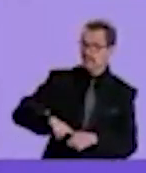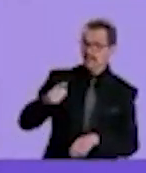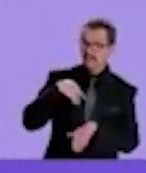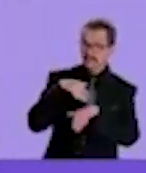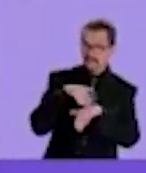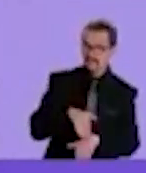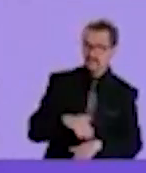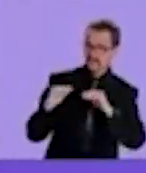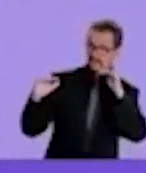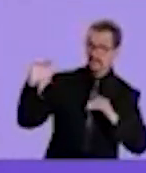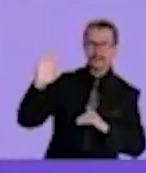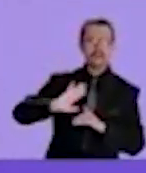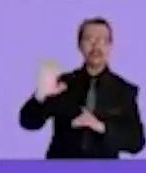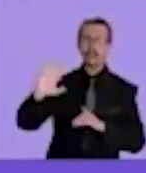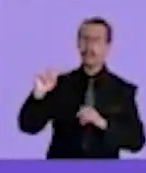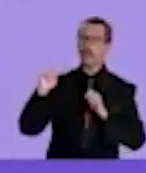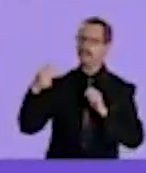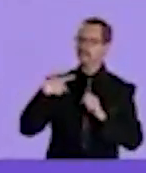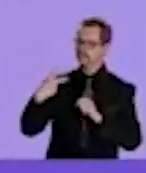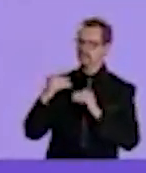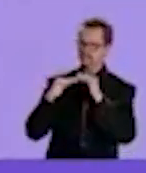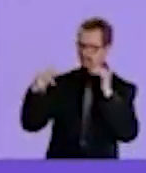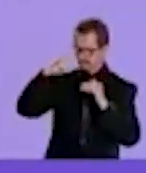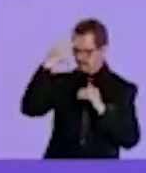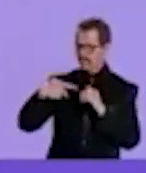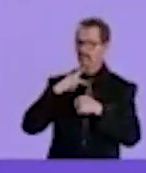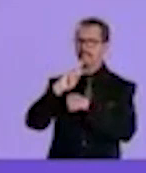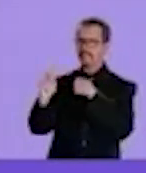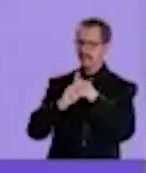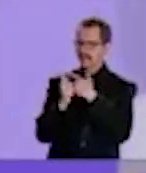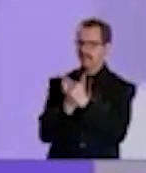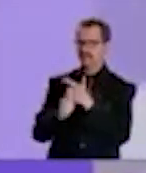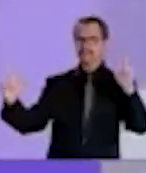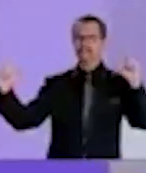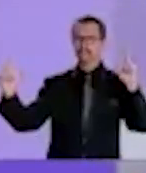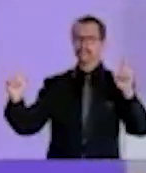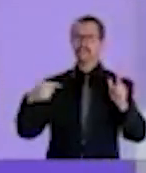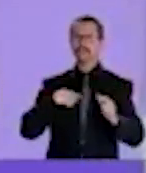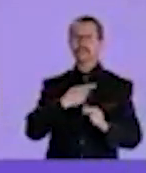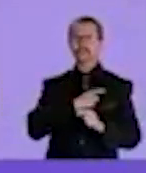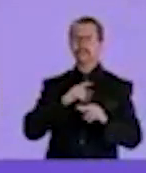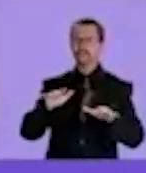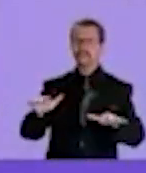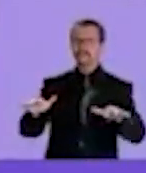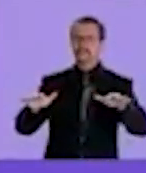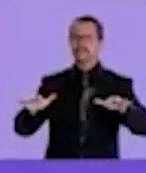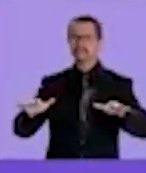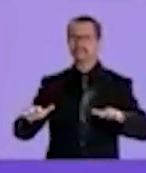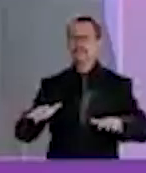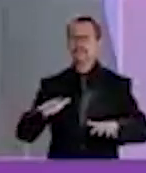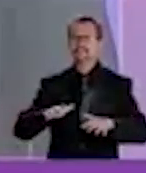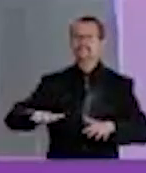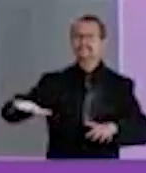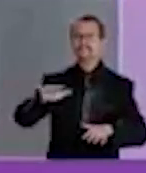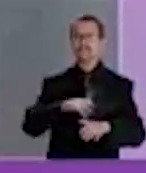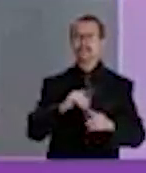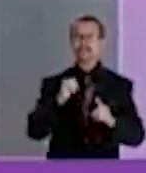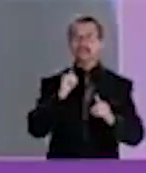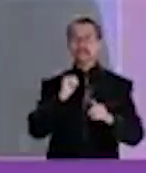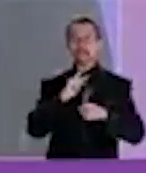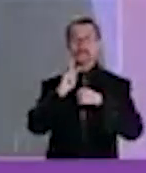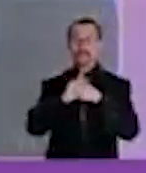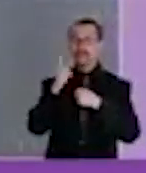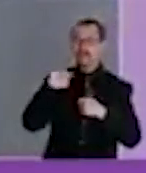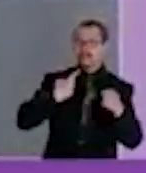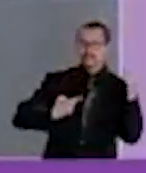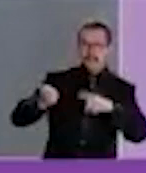no vamos a estar nosotros sometidos a ningún gobierno extranjero el candidato y hablando de